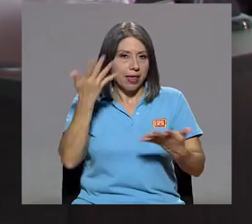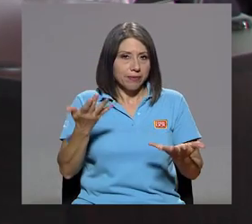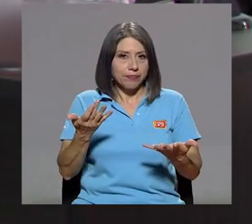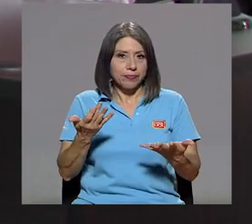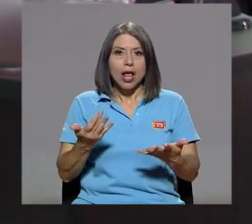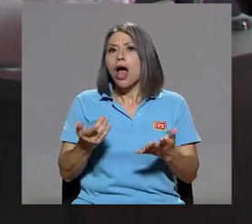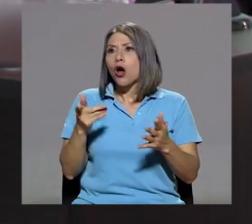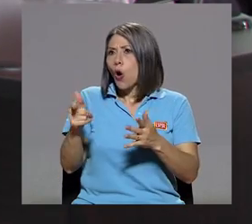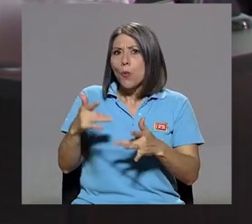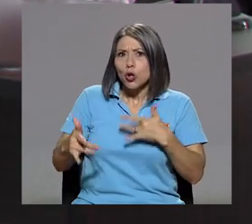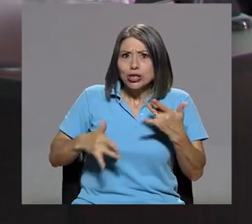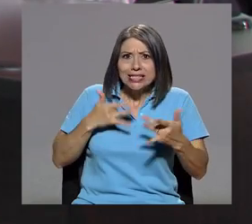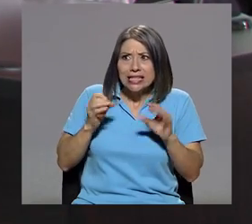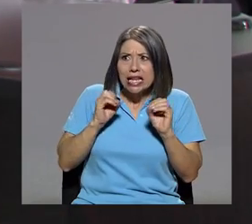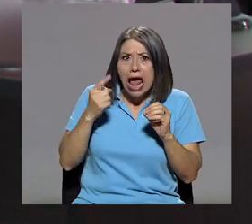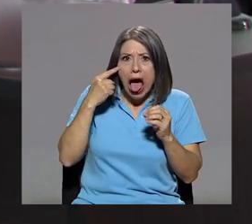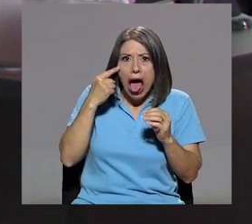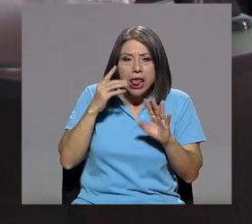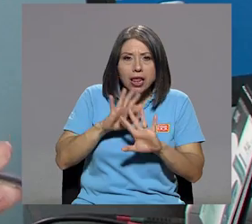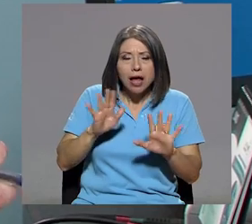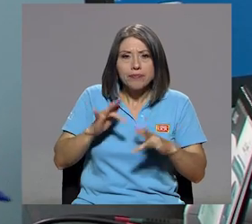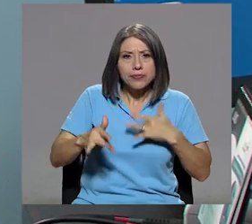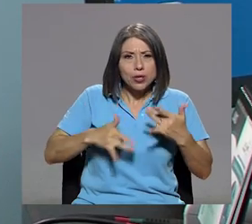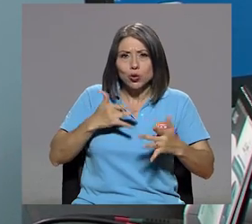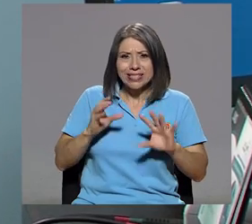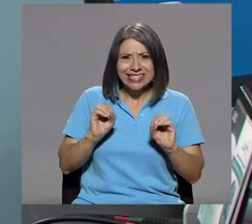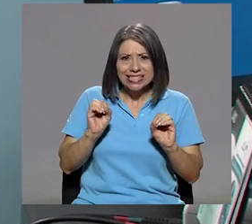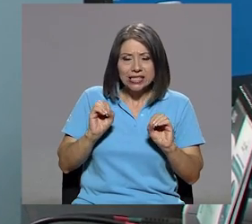como no hay síntomas, ¿verdad? Usted nos decía antes